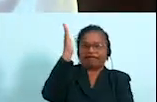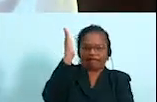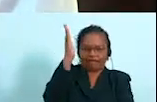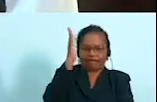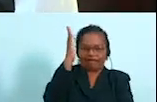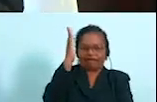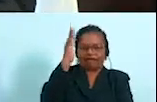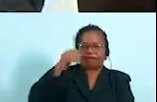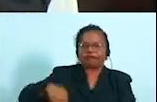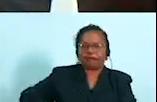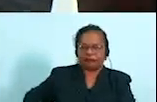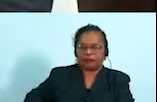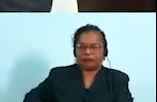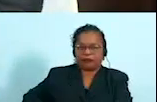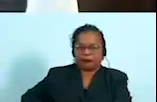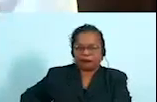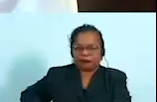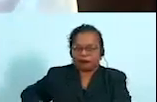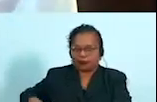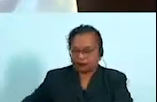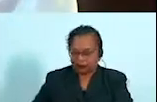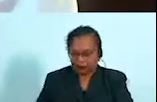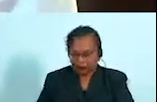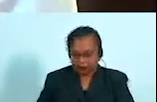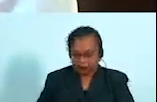Congreso Nacional de la República